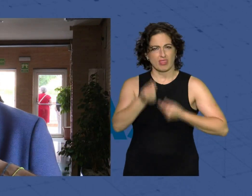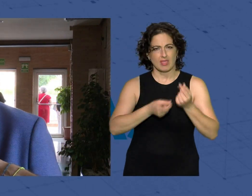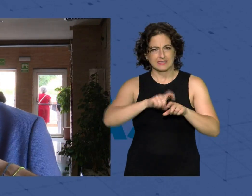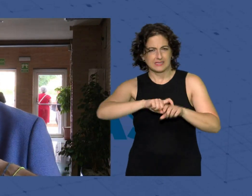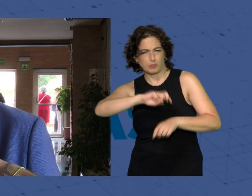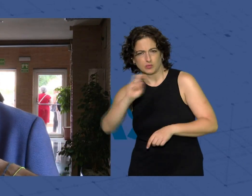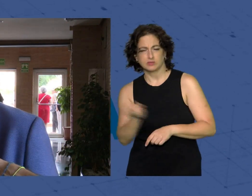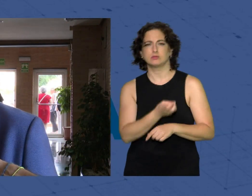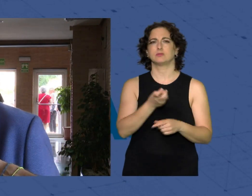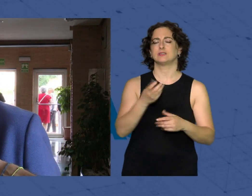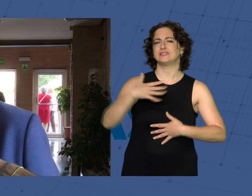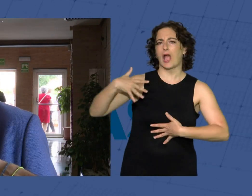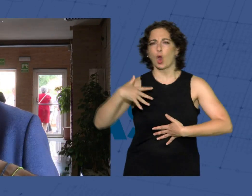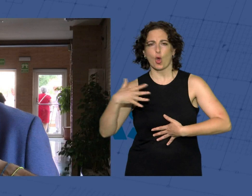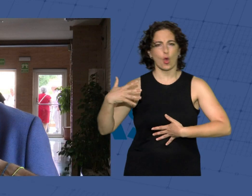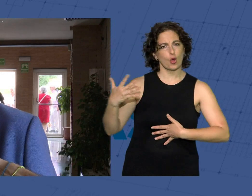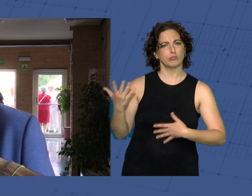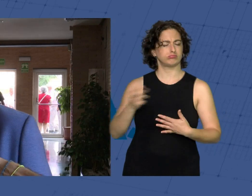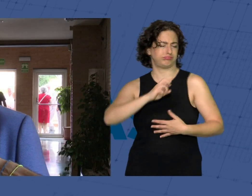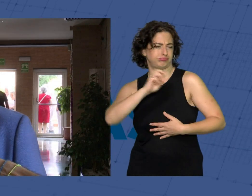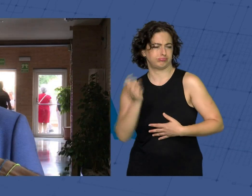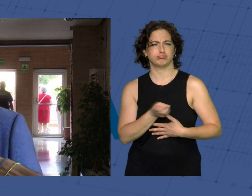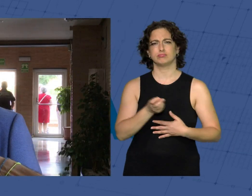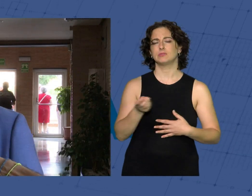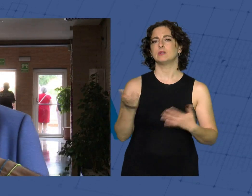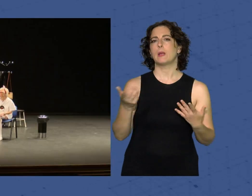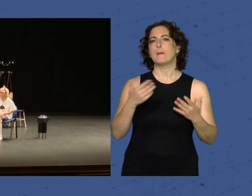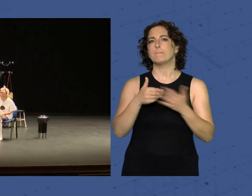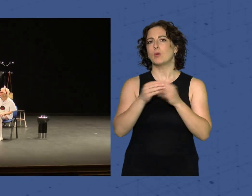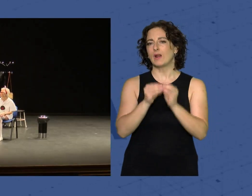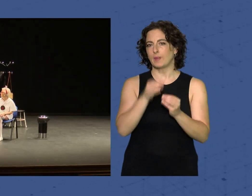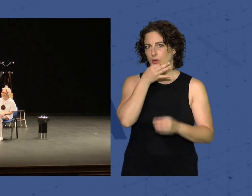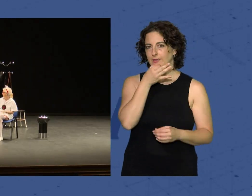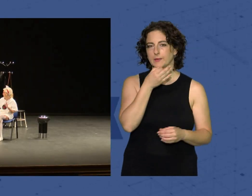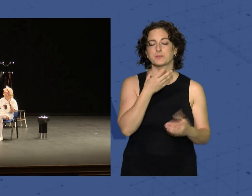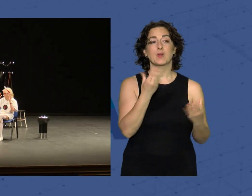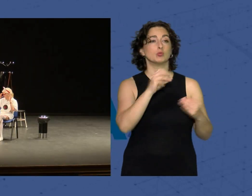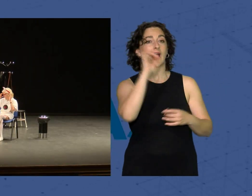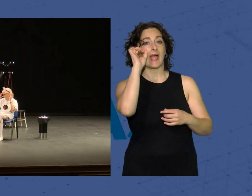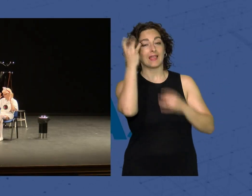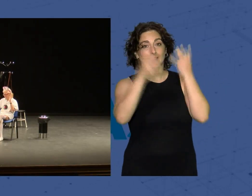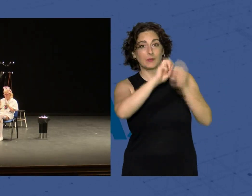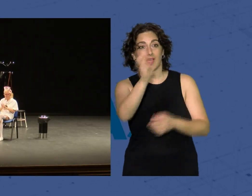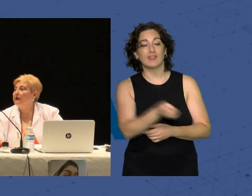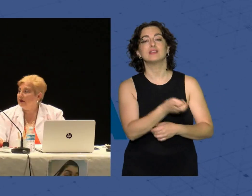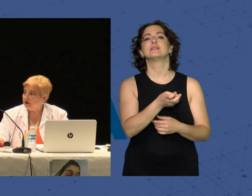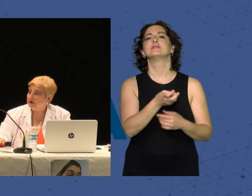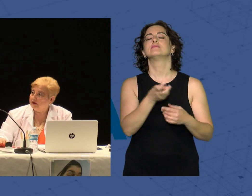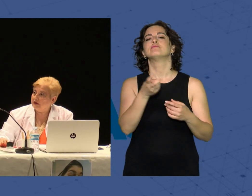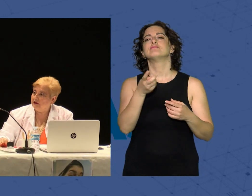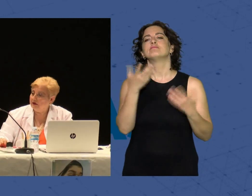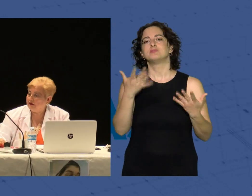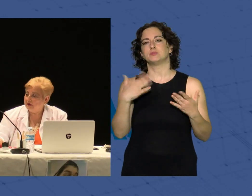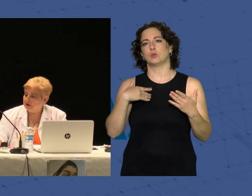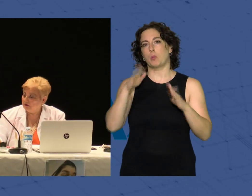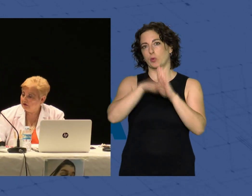tango en fin hay infinidad y las manualidades por la tarde las muchas actividades desarrolladas en este centro han tenido su referendo en